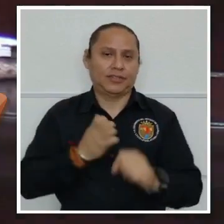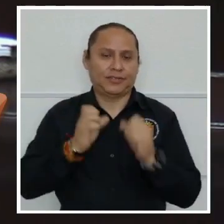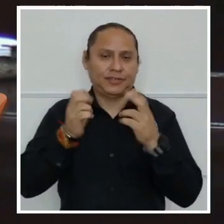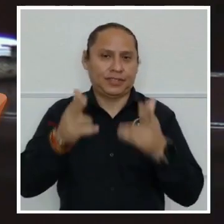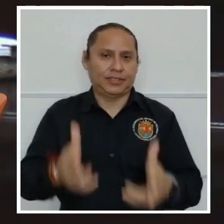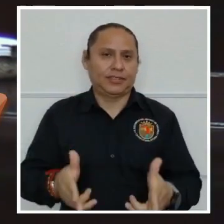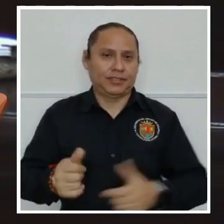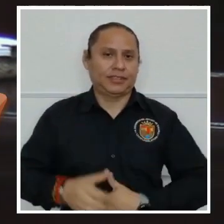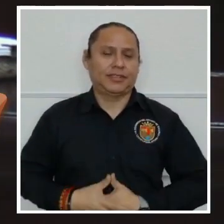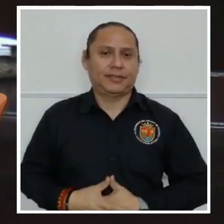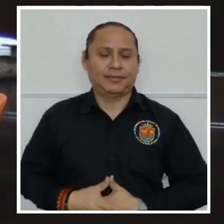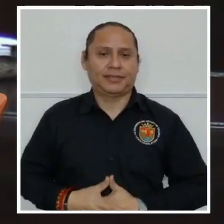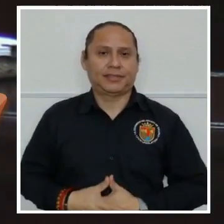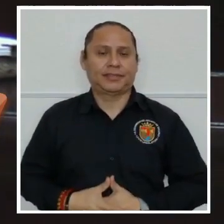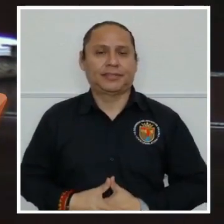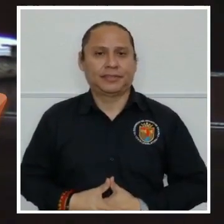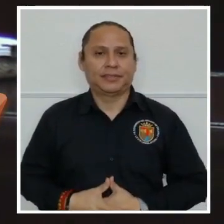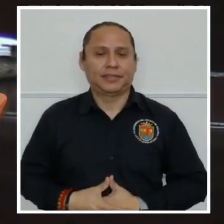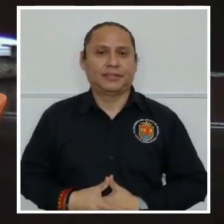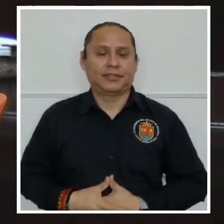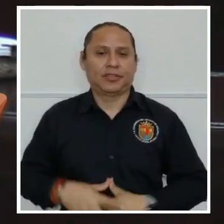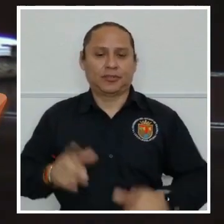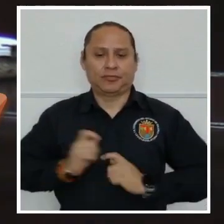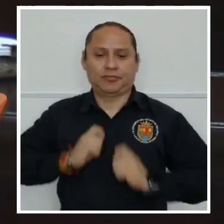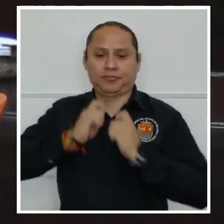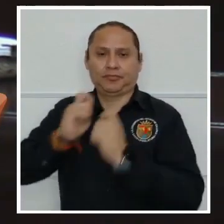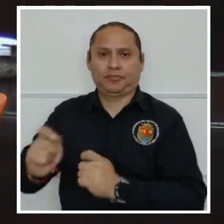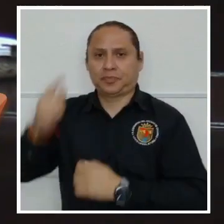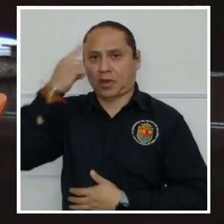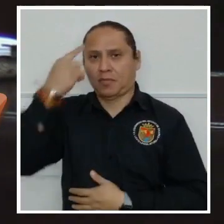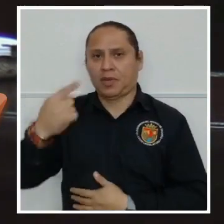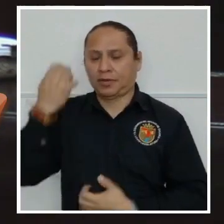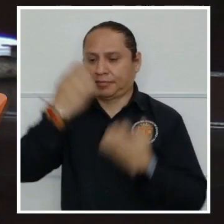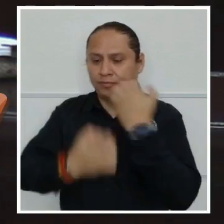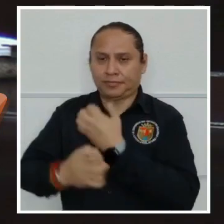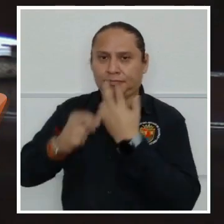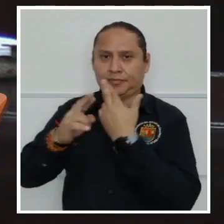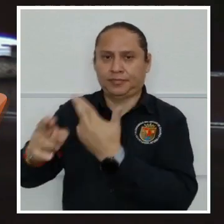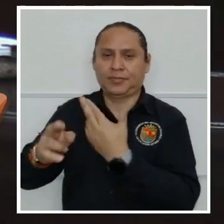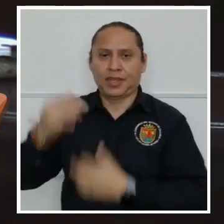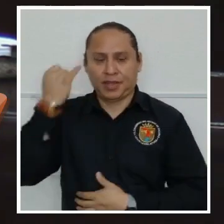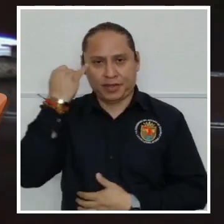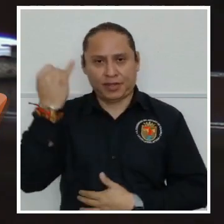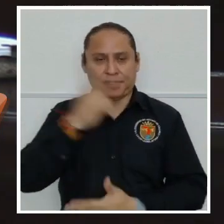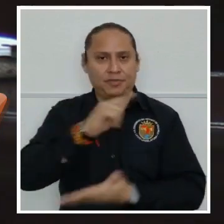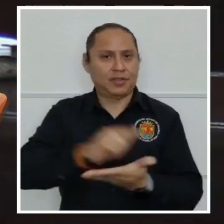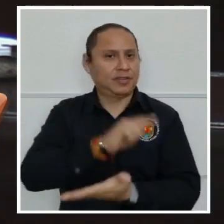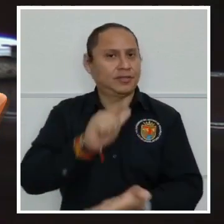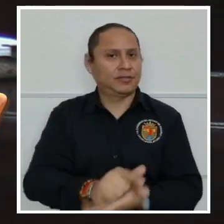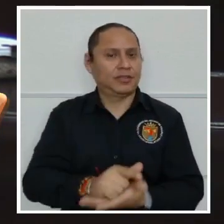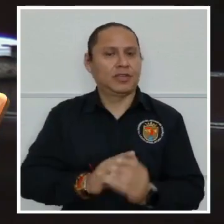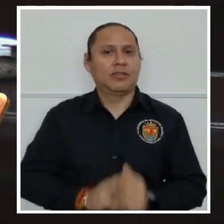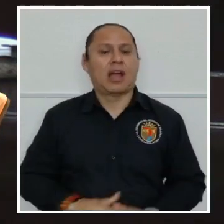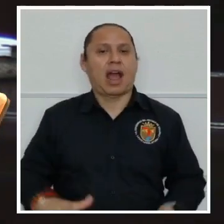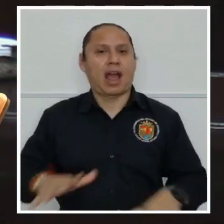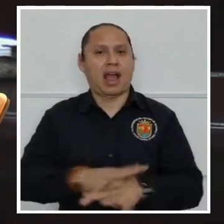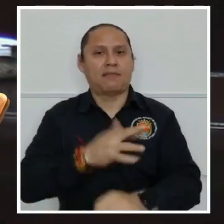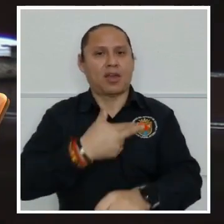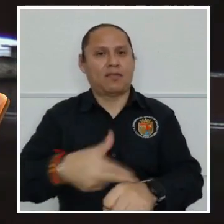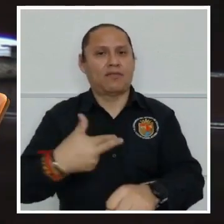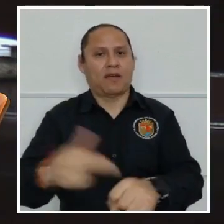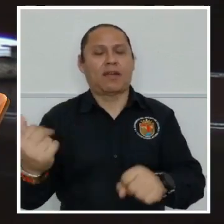Honorable Congreso del Estado de Chiapas, le fue turnada para su estudio y dictamen la iniciativa de decreto por el que se